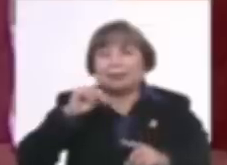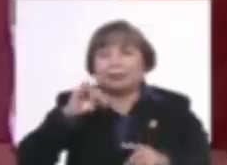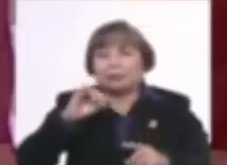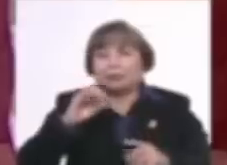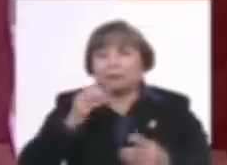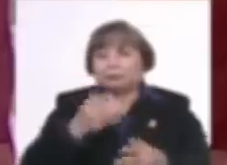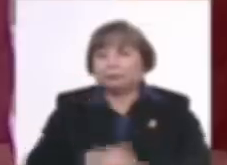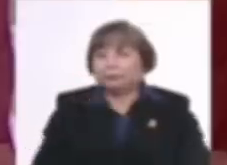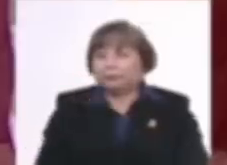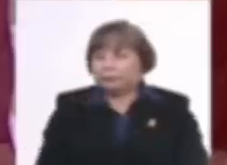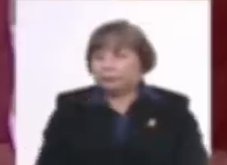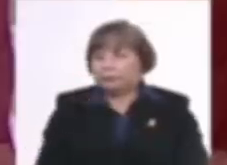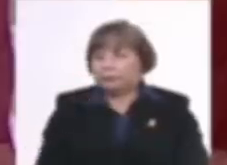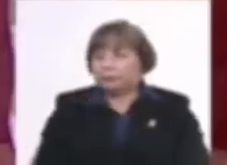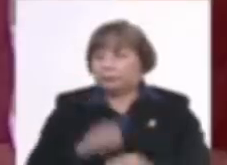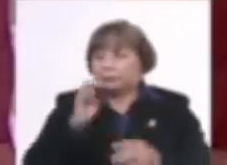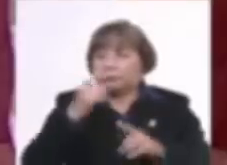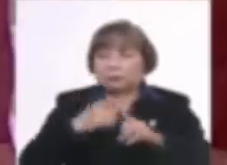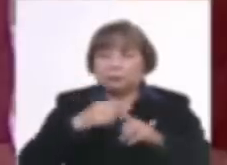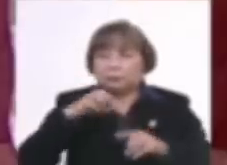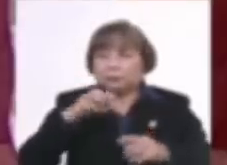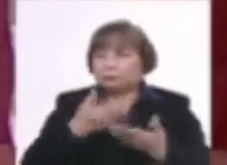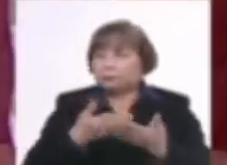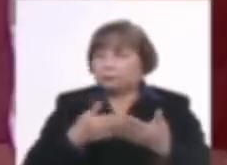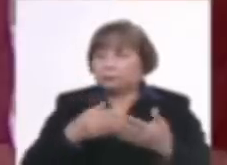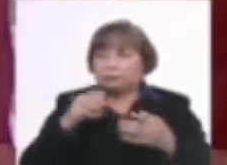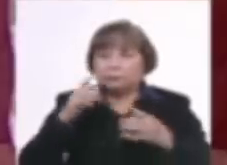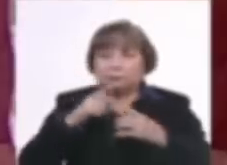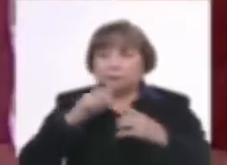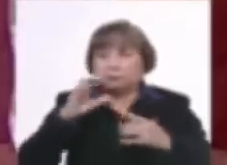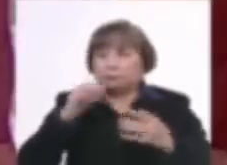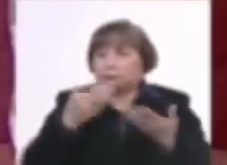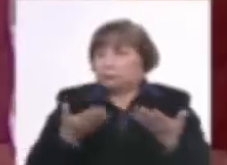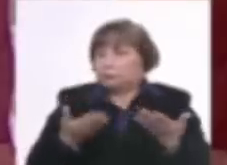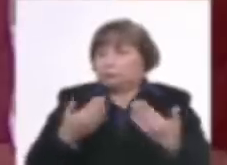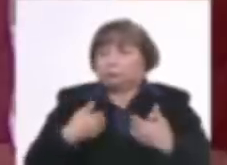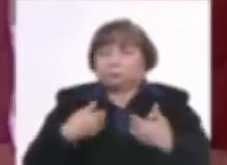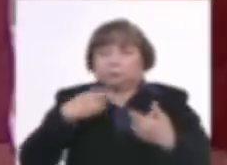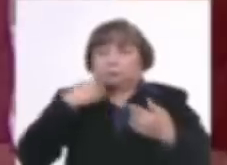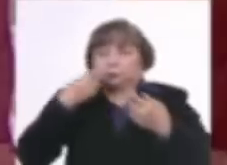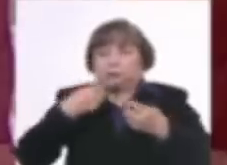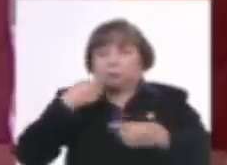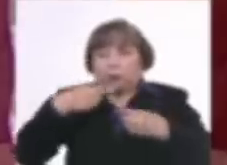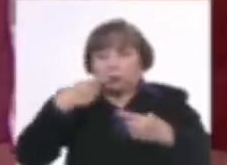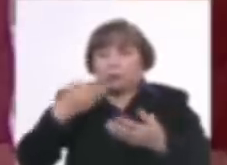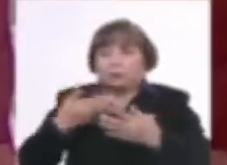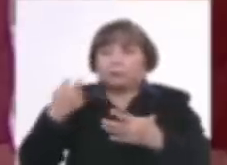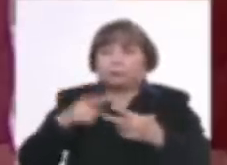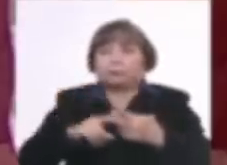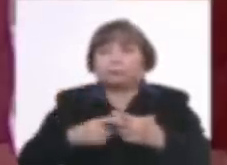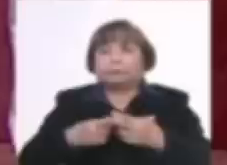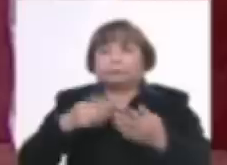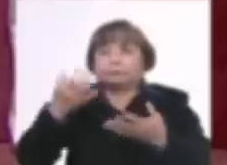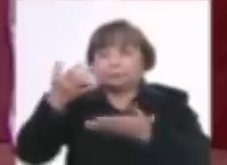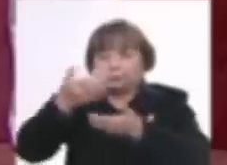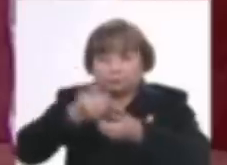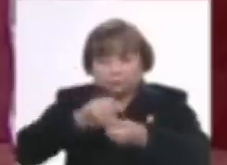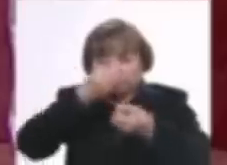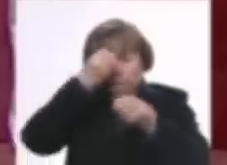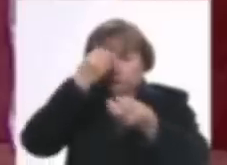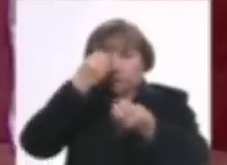expedientes técnicos. La función era, como ya le mencioné al inicio,